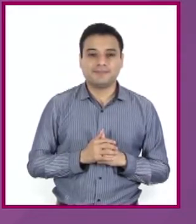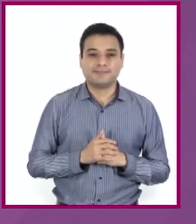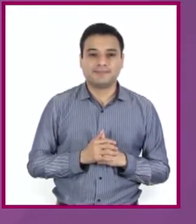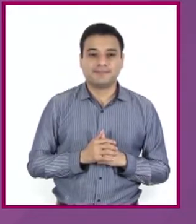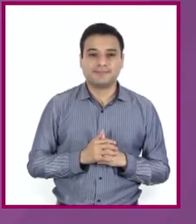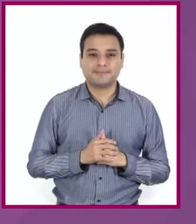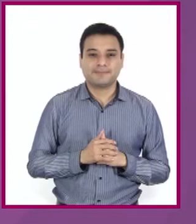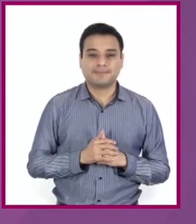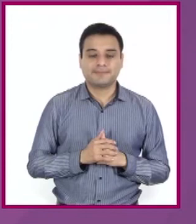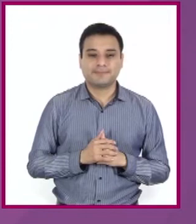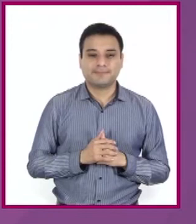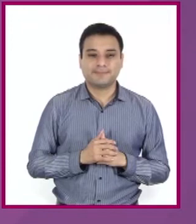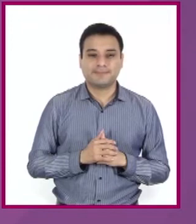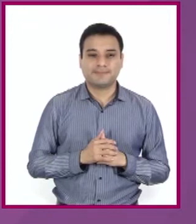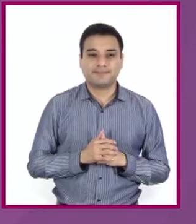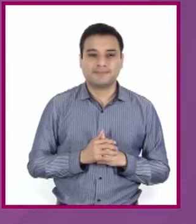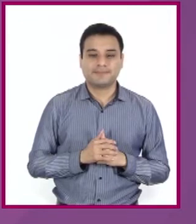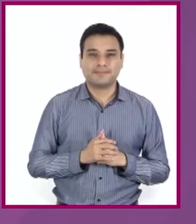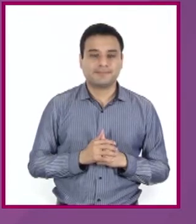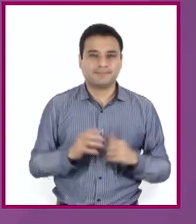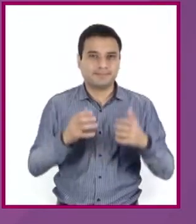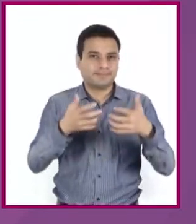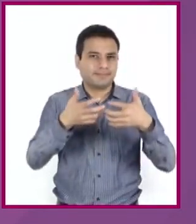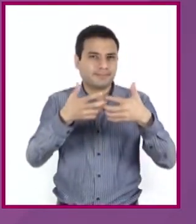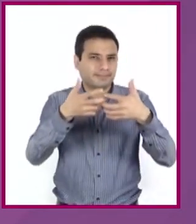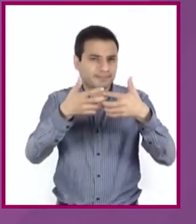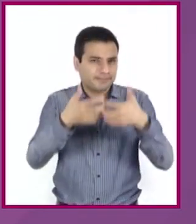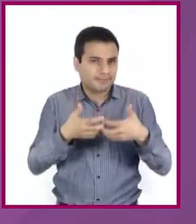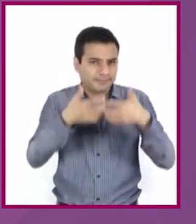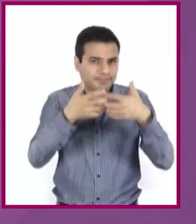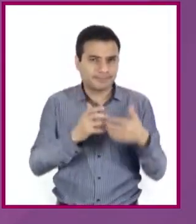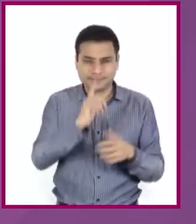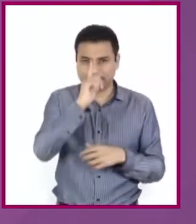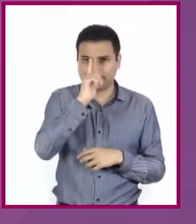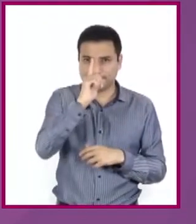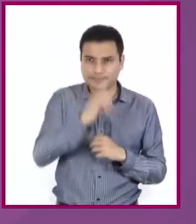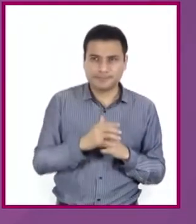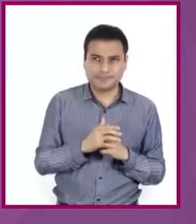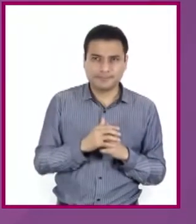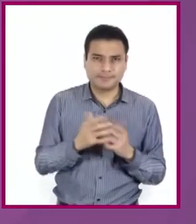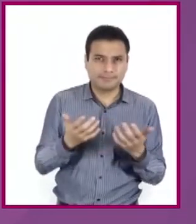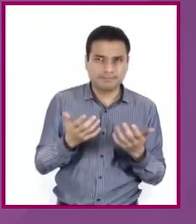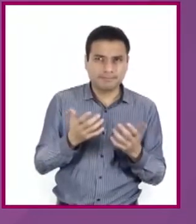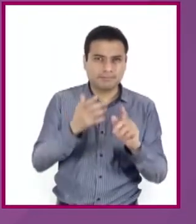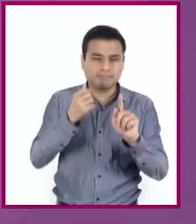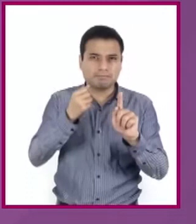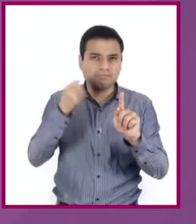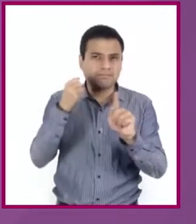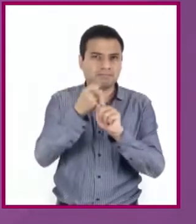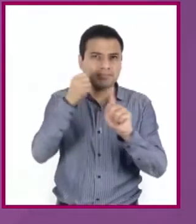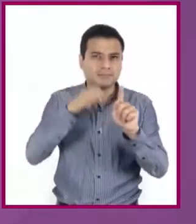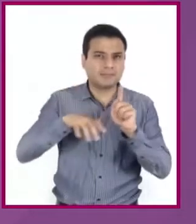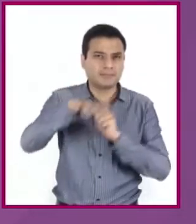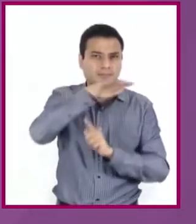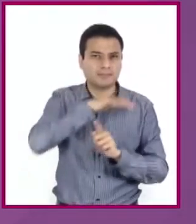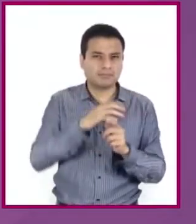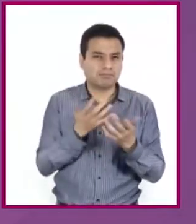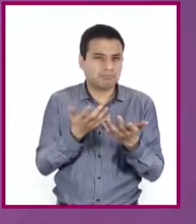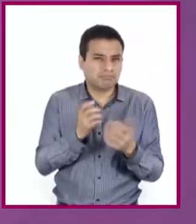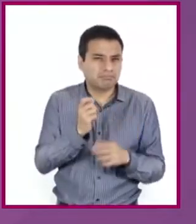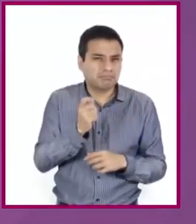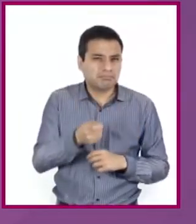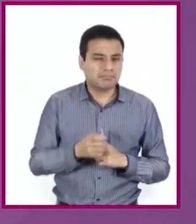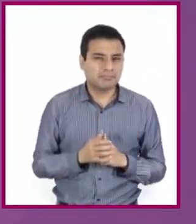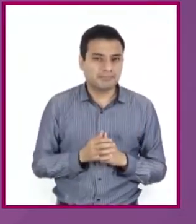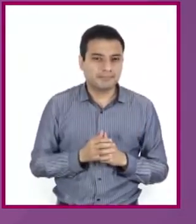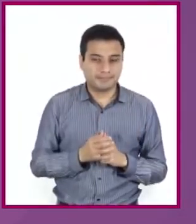¿Cuál es el impacto ambiental de las centrales termoeléctricas, hidroeléctricas y nucleoeléctricas?